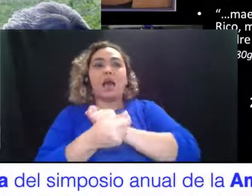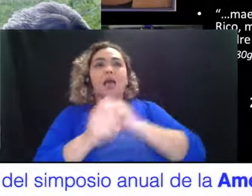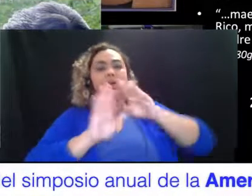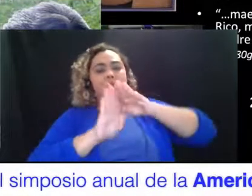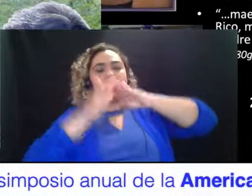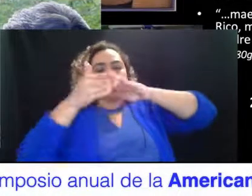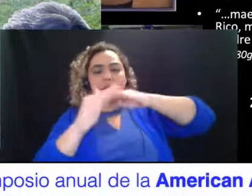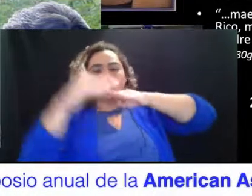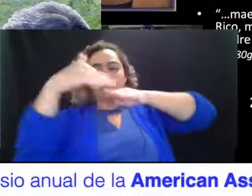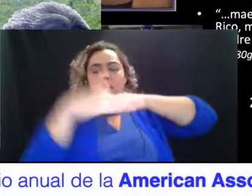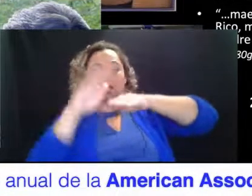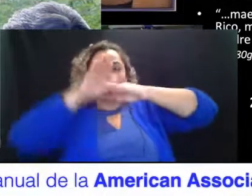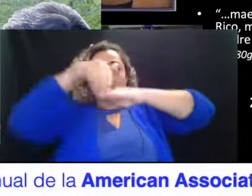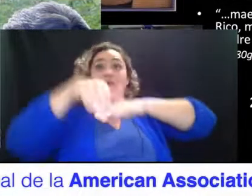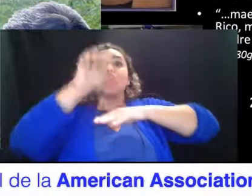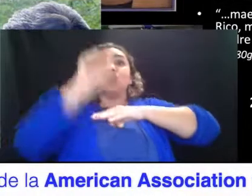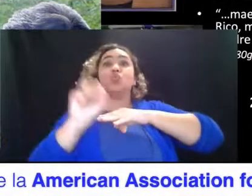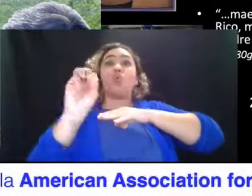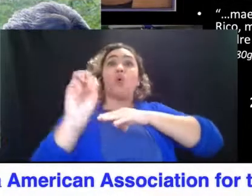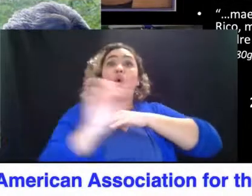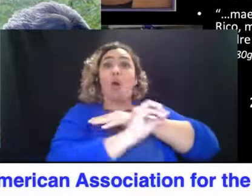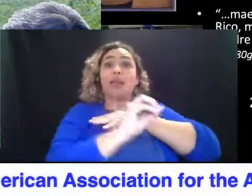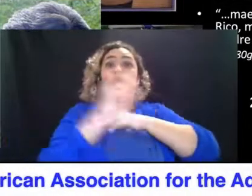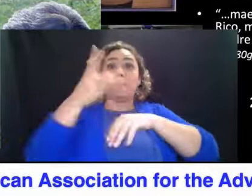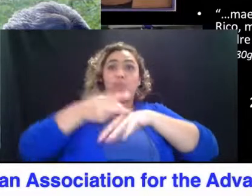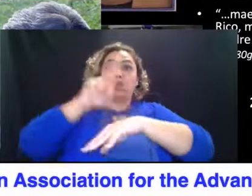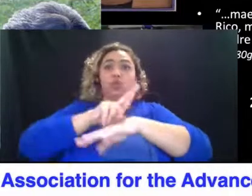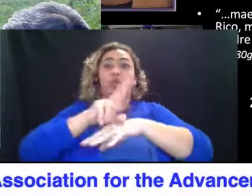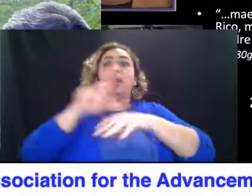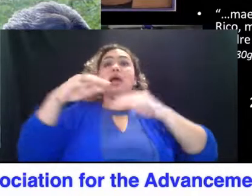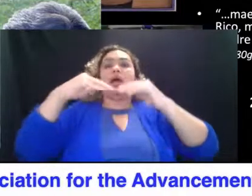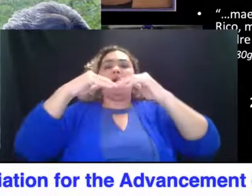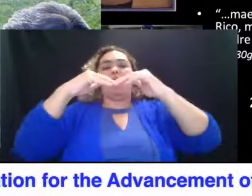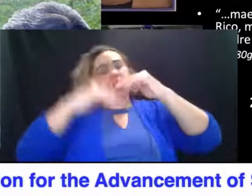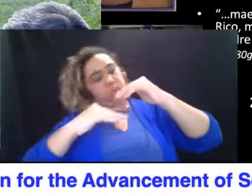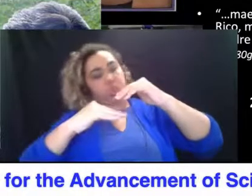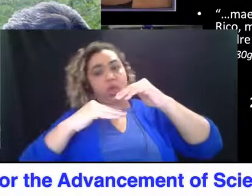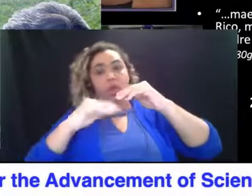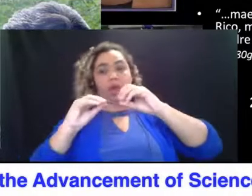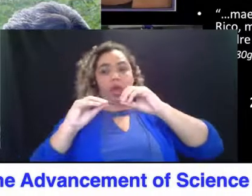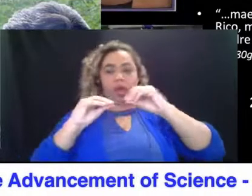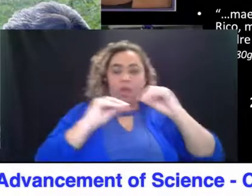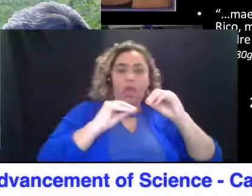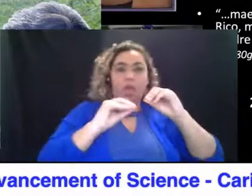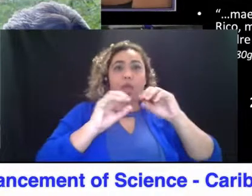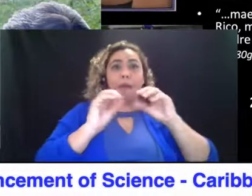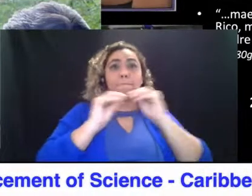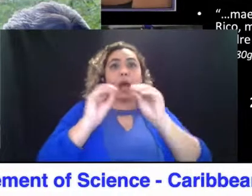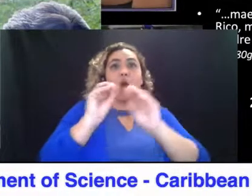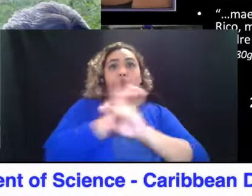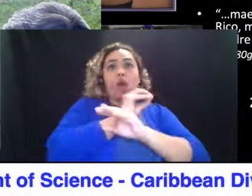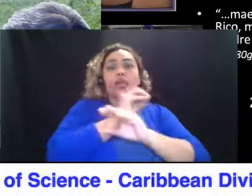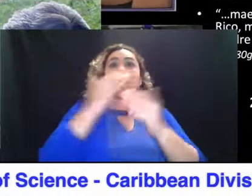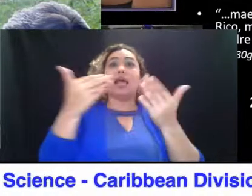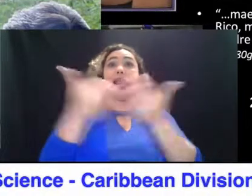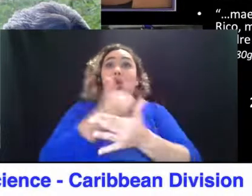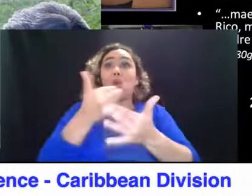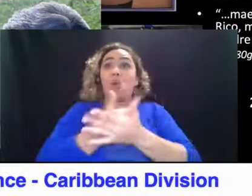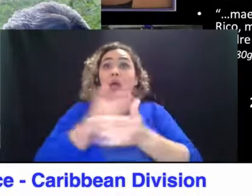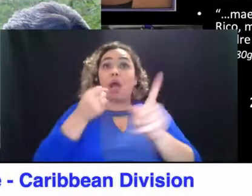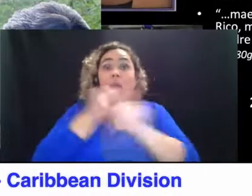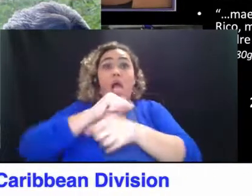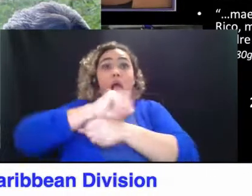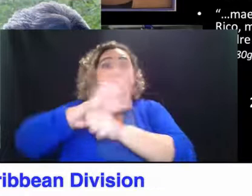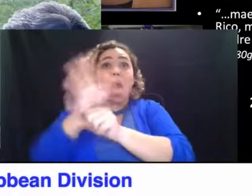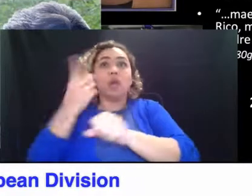zona suroeste. El suelo se hundió y se movió ligeramente hacia el oeste, y ahora con esta nueva realidad de la pandemia que